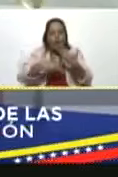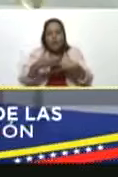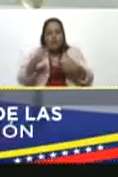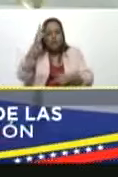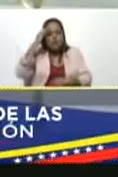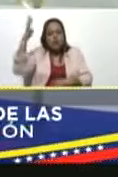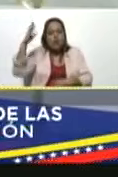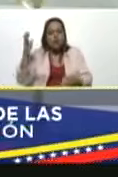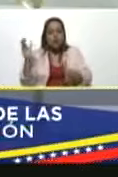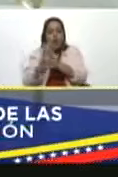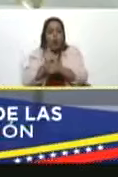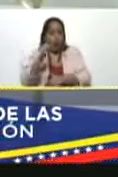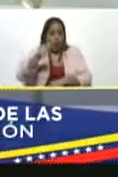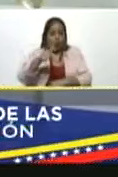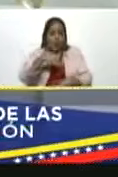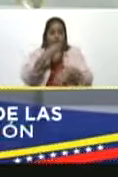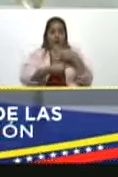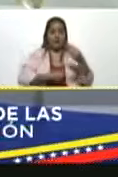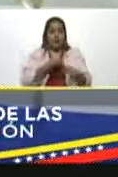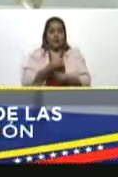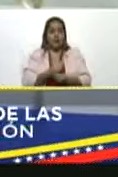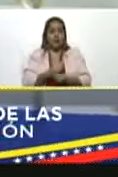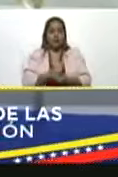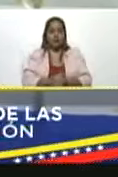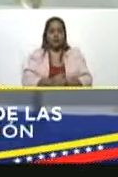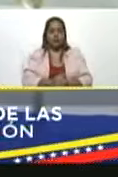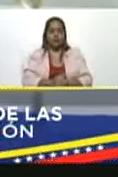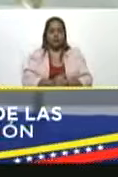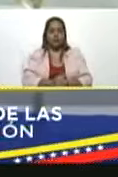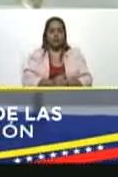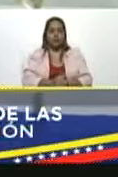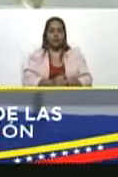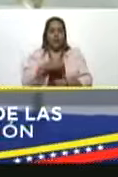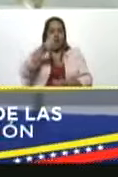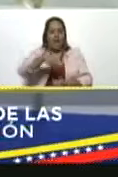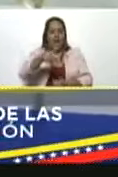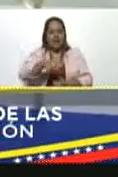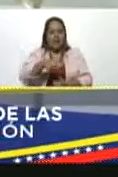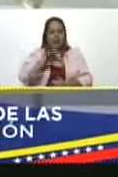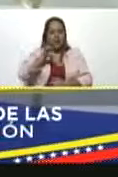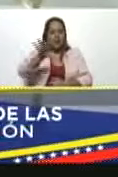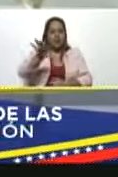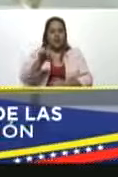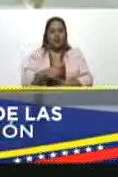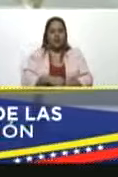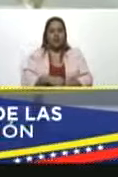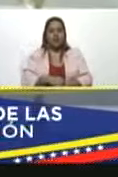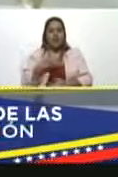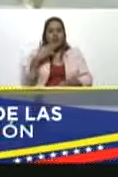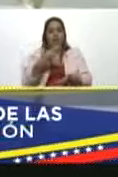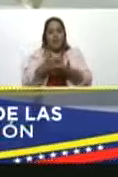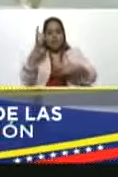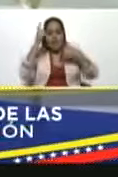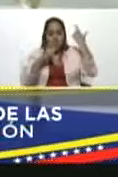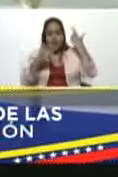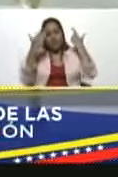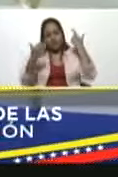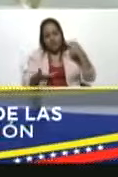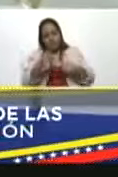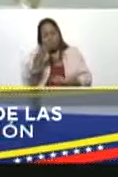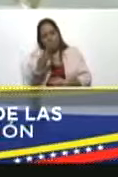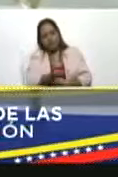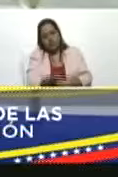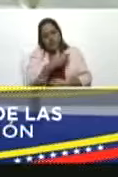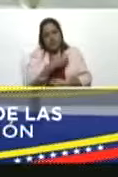lo que hoy estamos llevando y estamos concretando acá en nuestra patria. Gracias a Chávez y a usted,